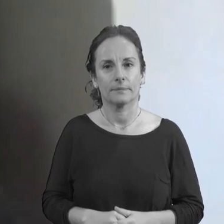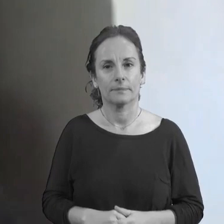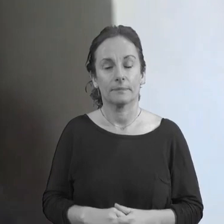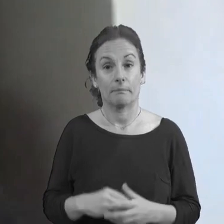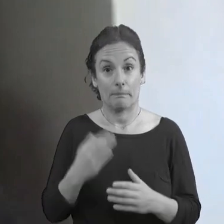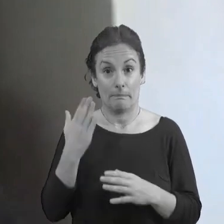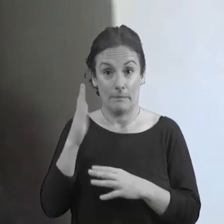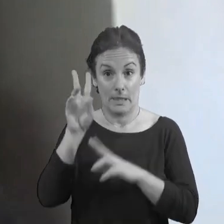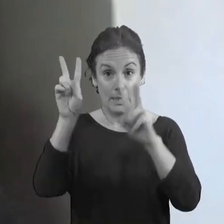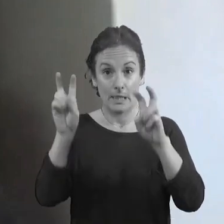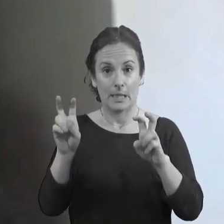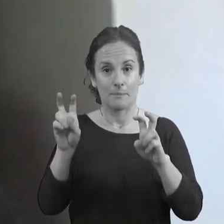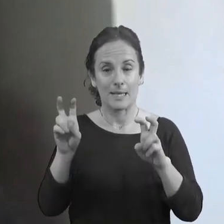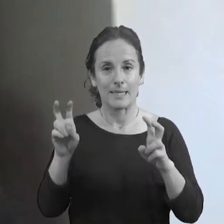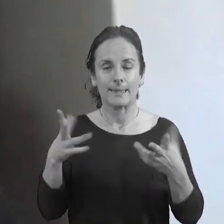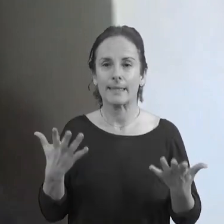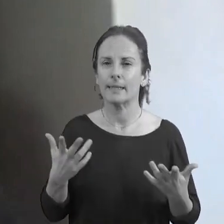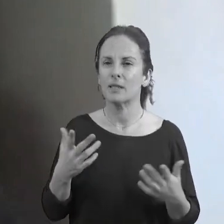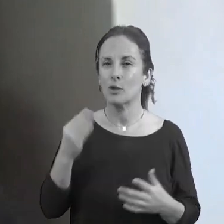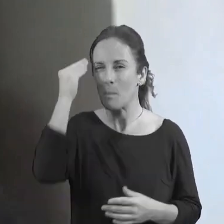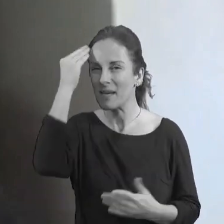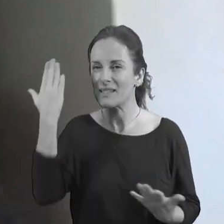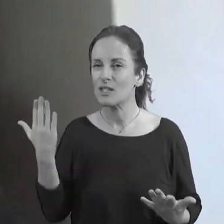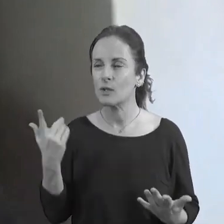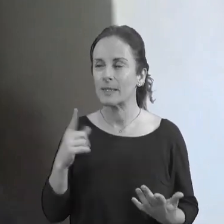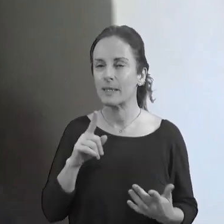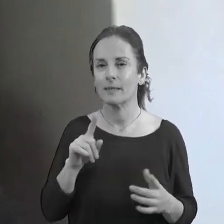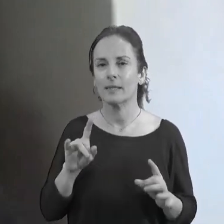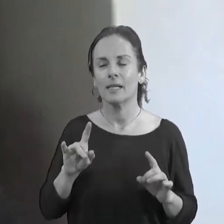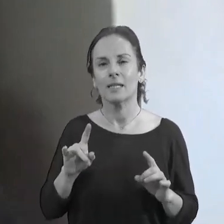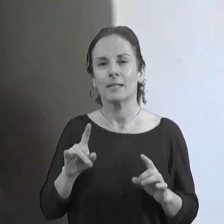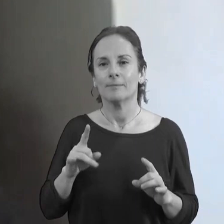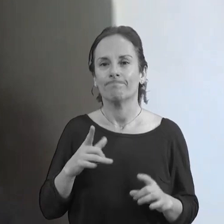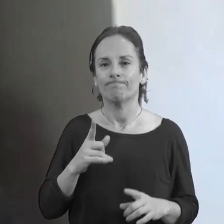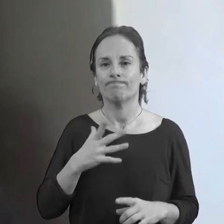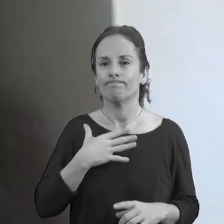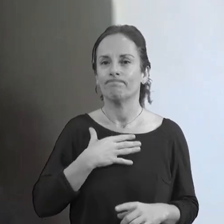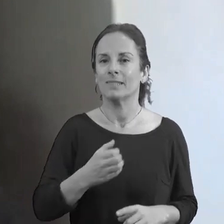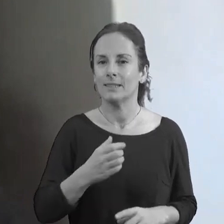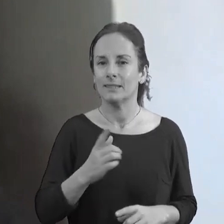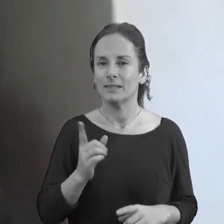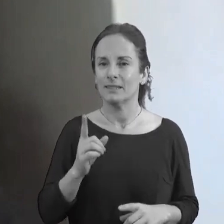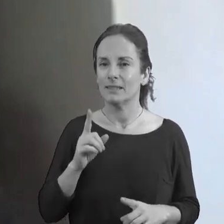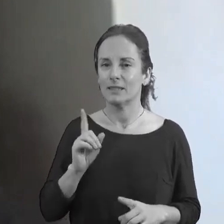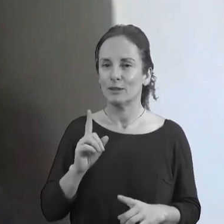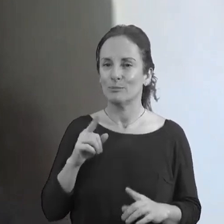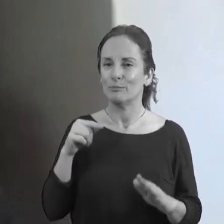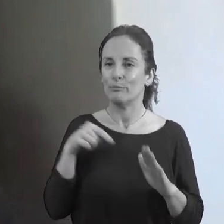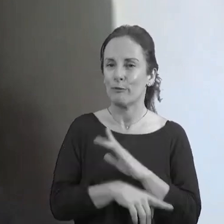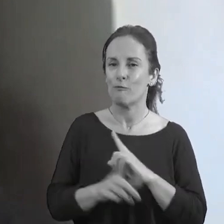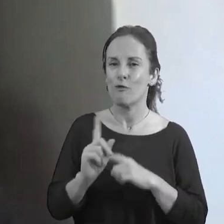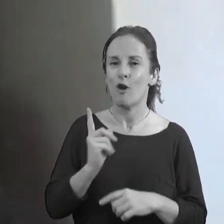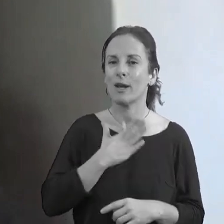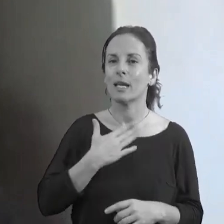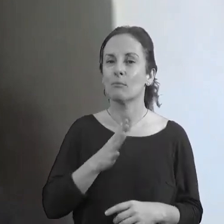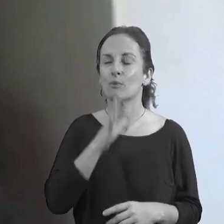Que es una cuestión que yo creo que no nos atrevemos por muchas cuestiones, ¿no? No nos atrevemos a profundizar